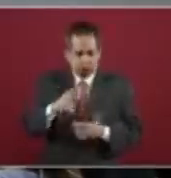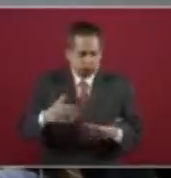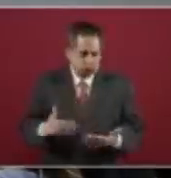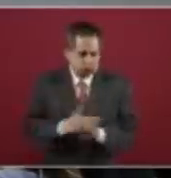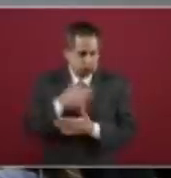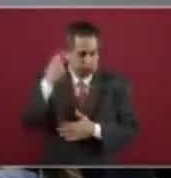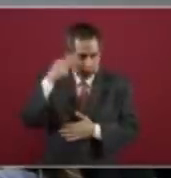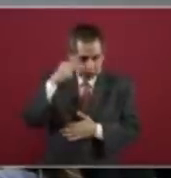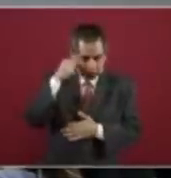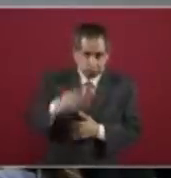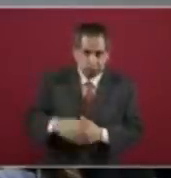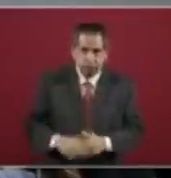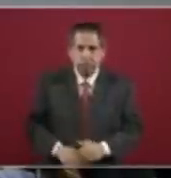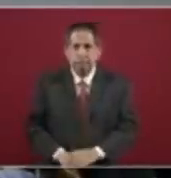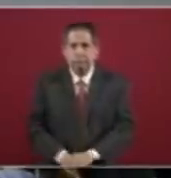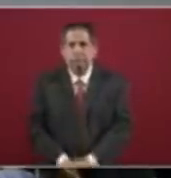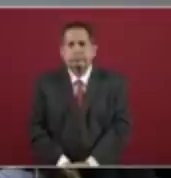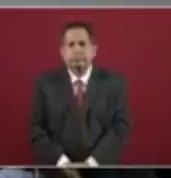Tabasco.